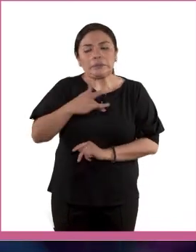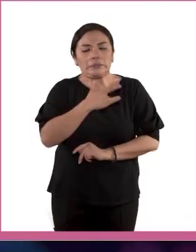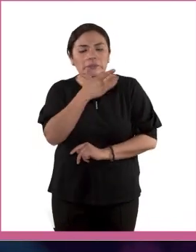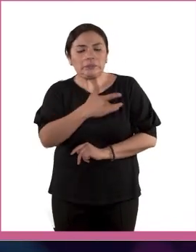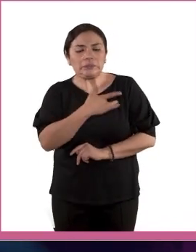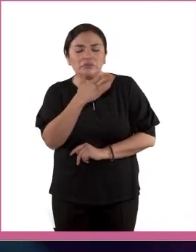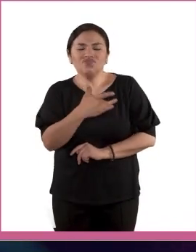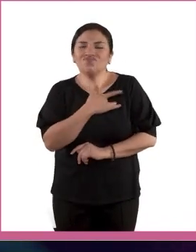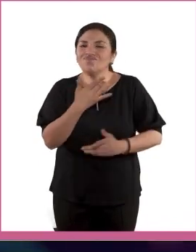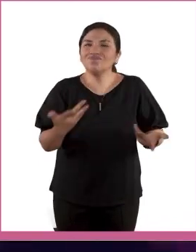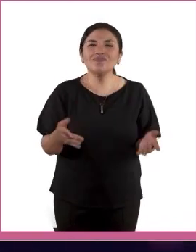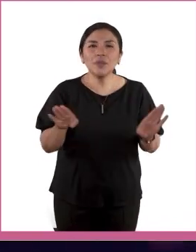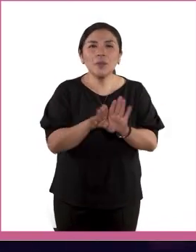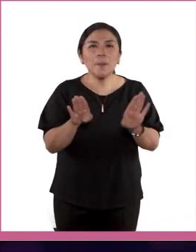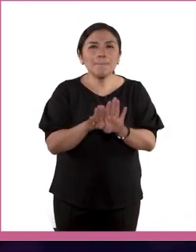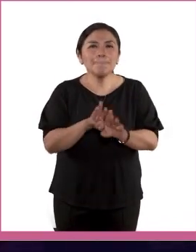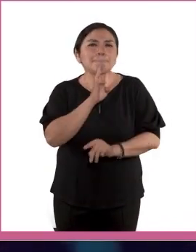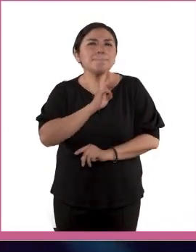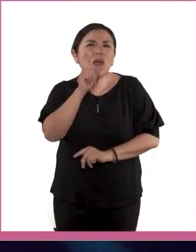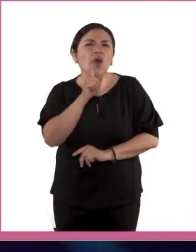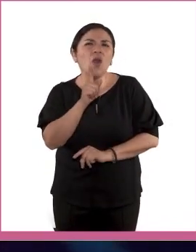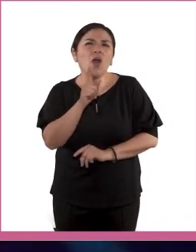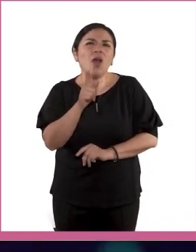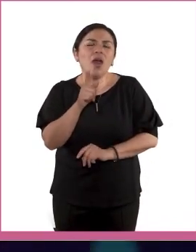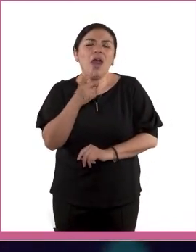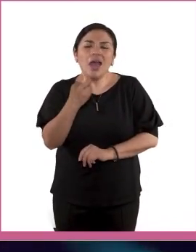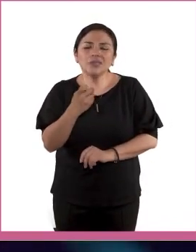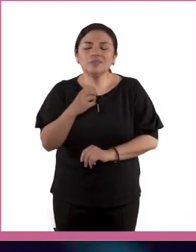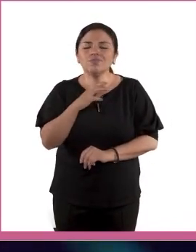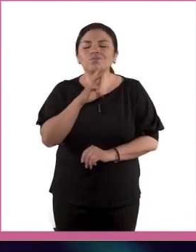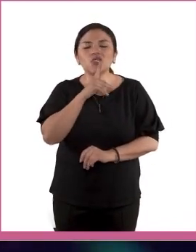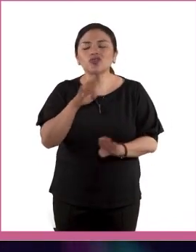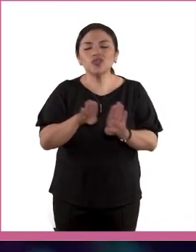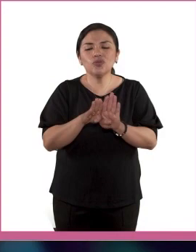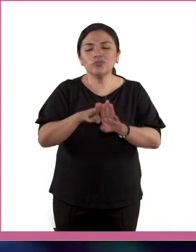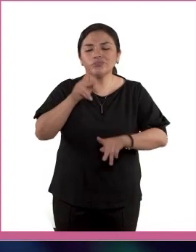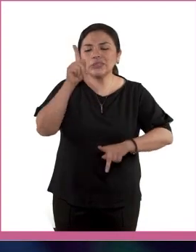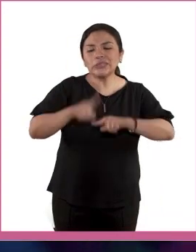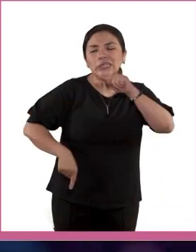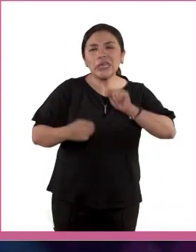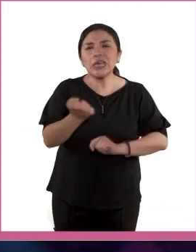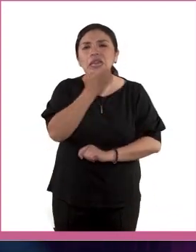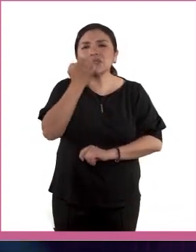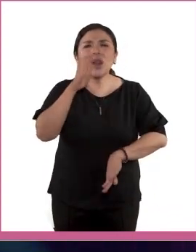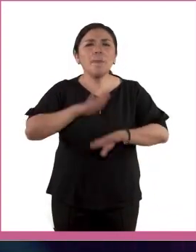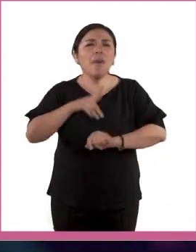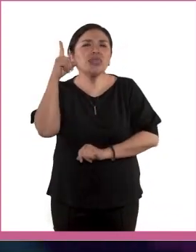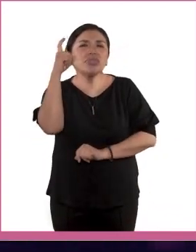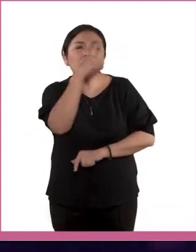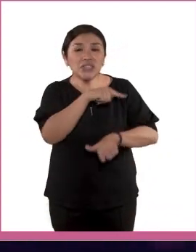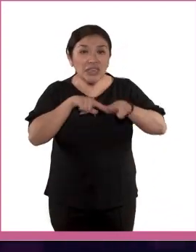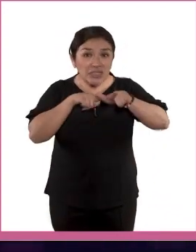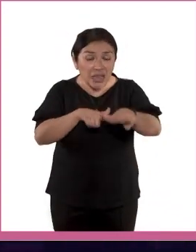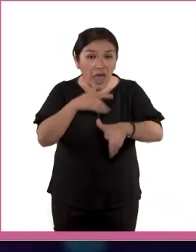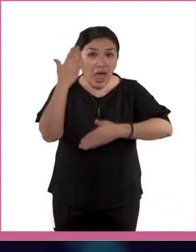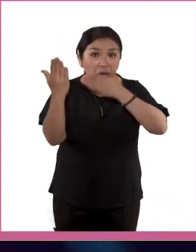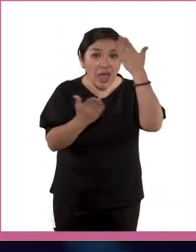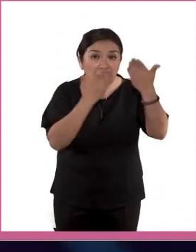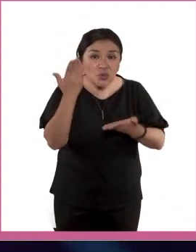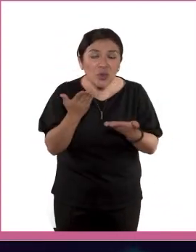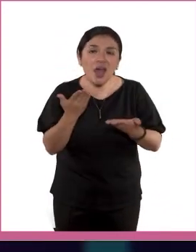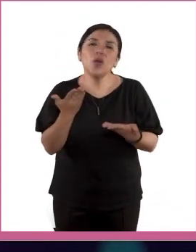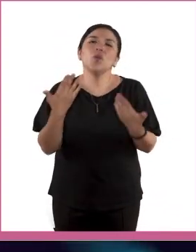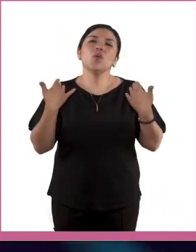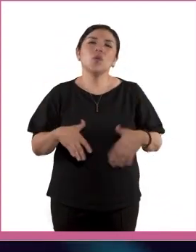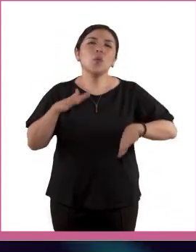determina una causal de que sea mucho más complicado